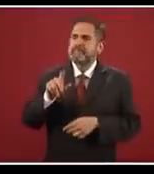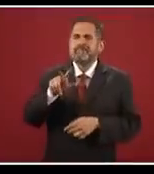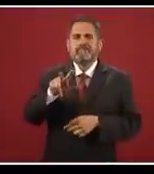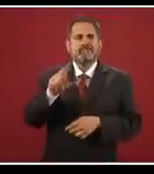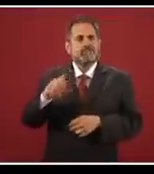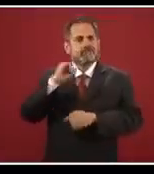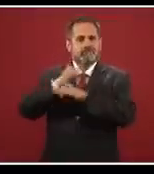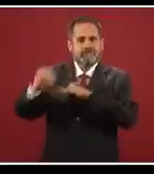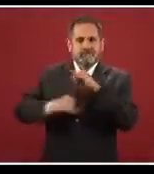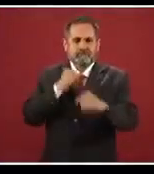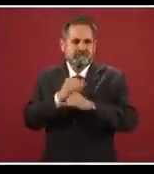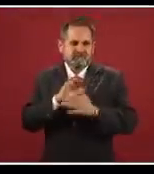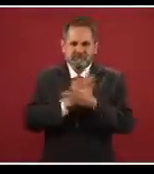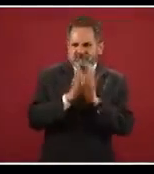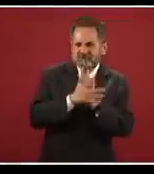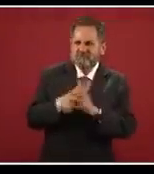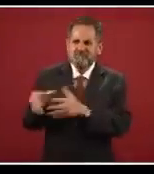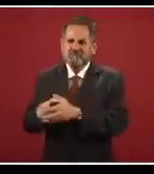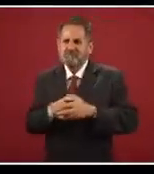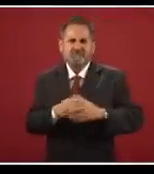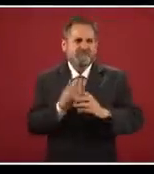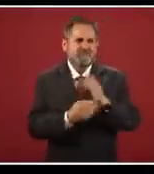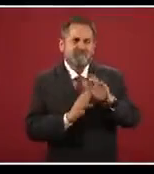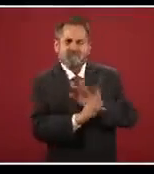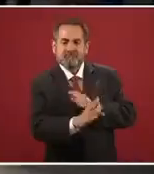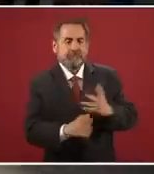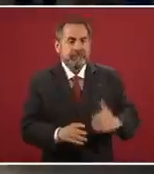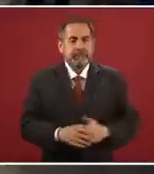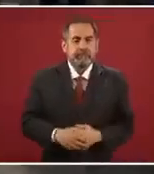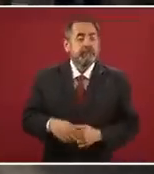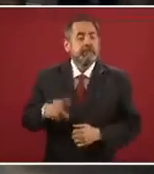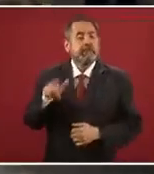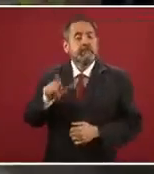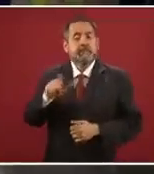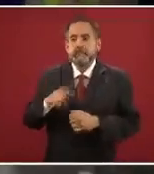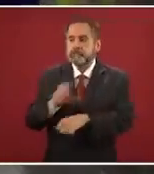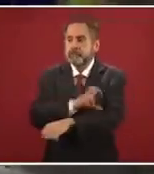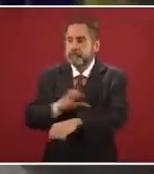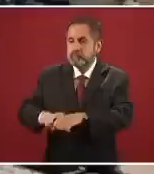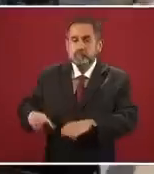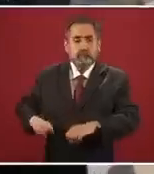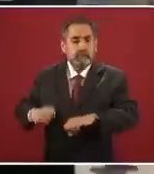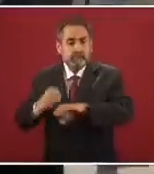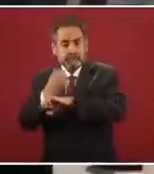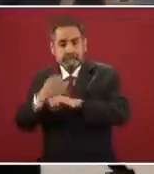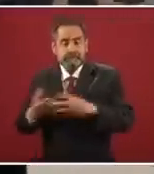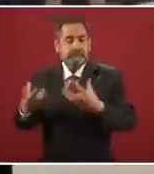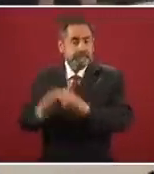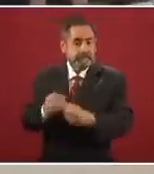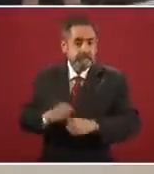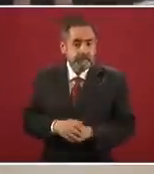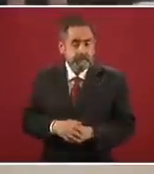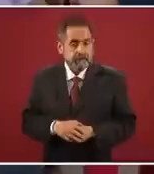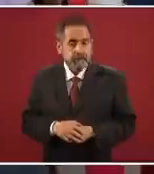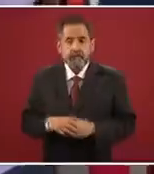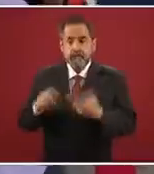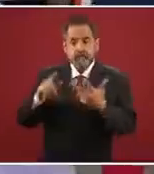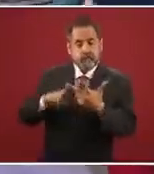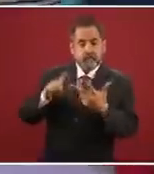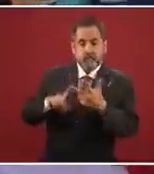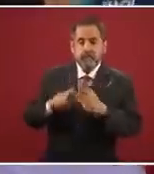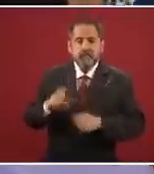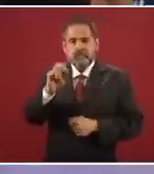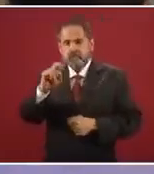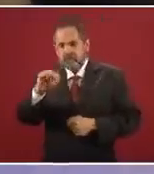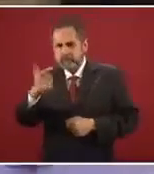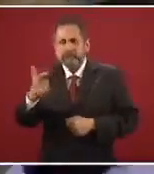7. Coordinación con los gobiernos estatales. 8. Coordinación y participación con instituciones religiosas, ONGs